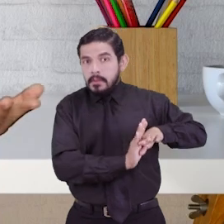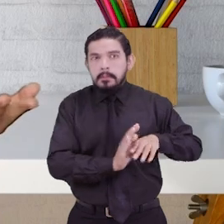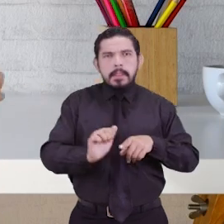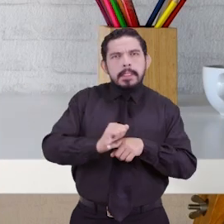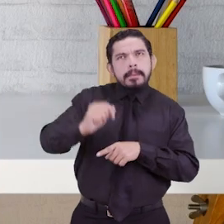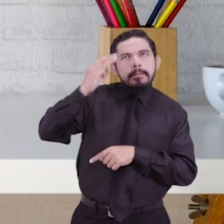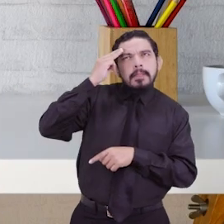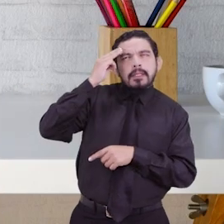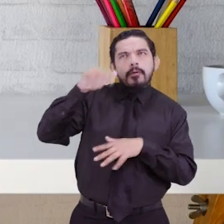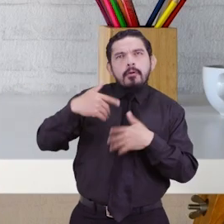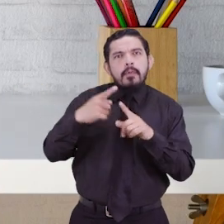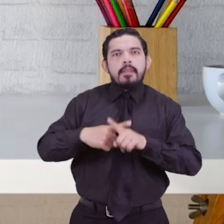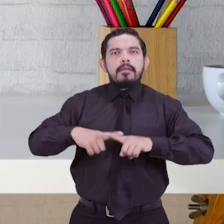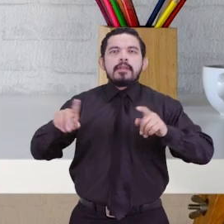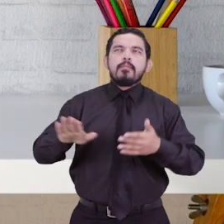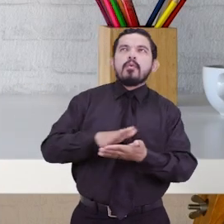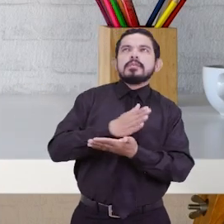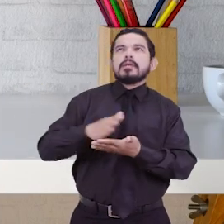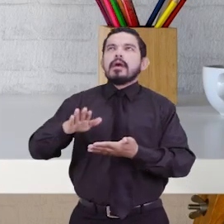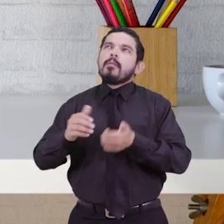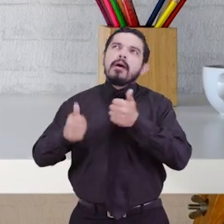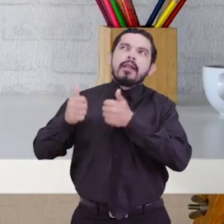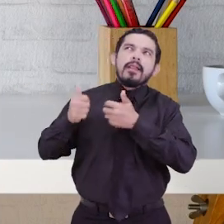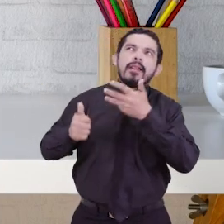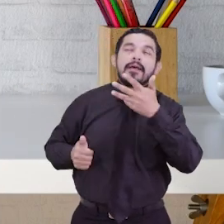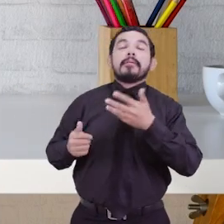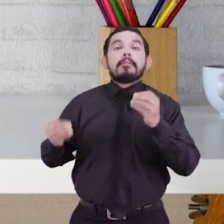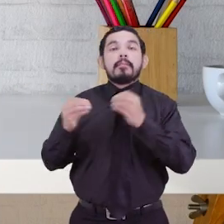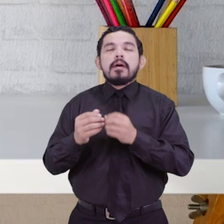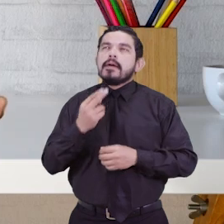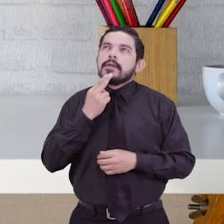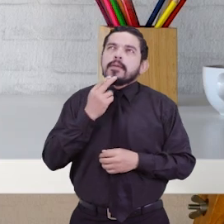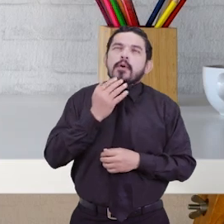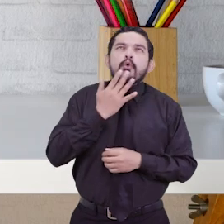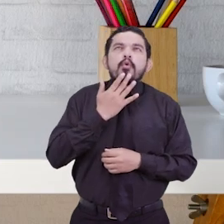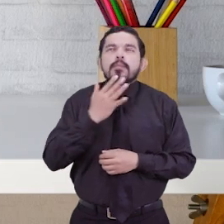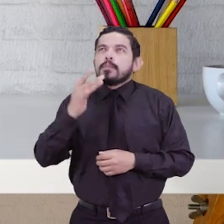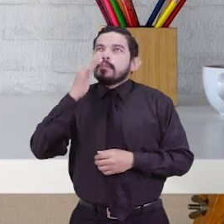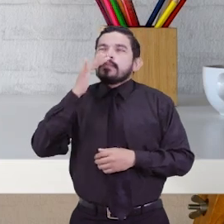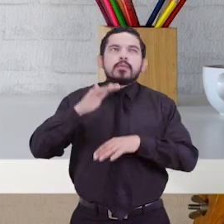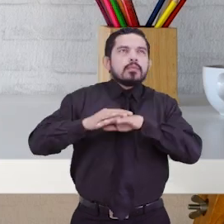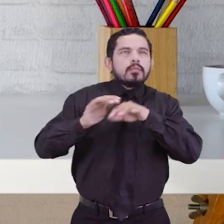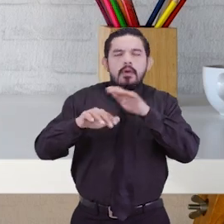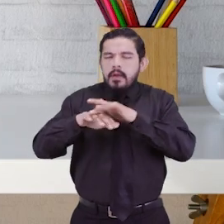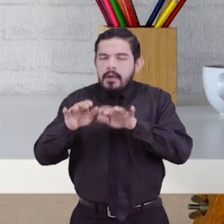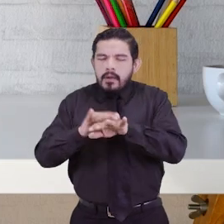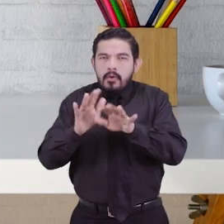Ejercite tu mente diferenciando entre los instrumentos de una orquesta. También puedes hacerlo con sabores, colores, olores y texturas.